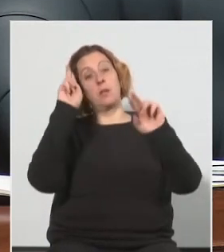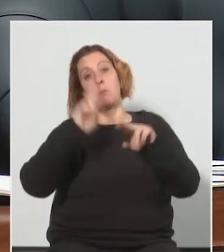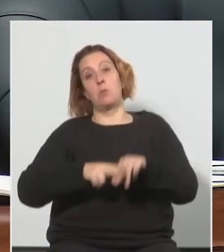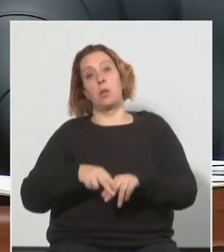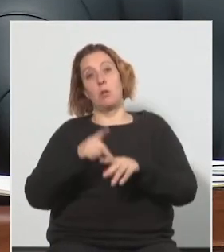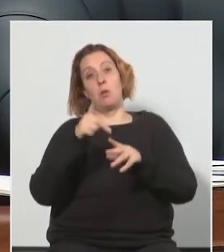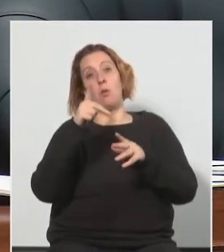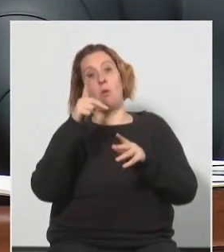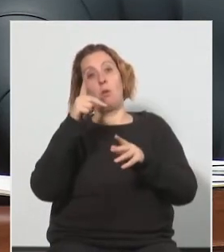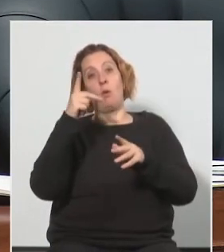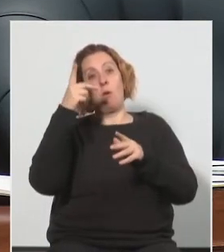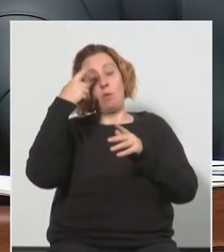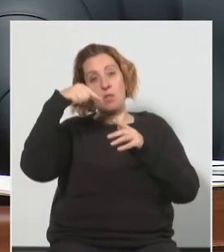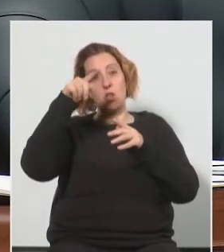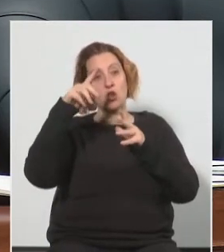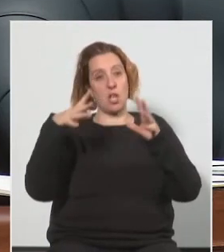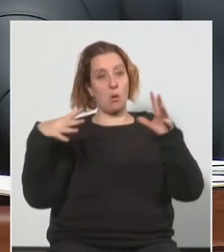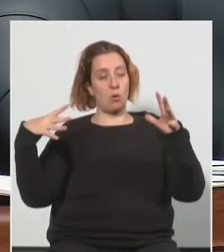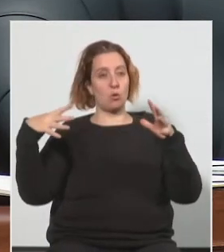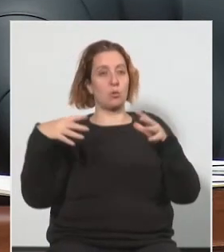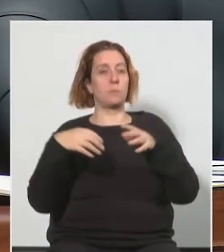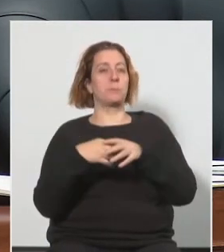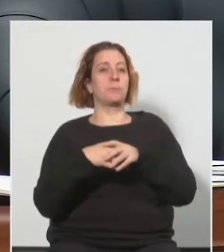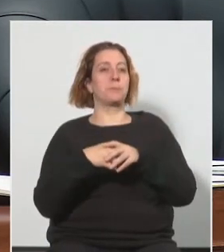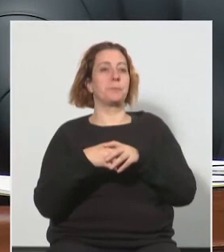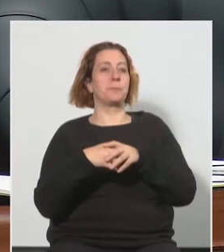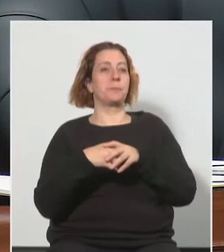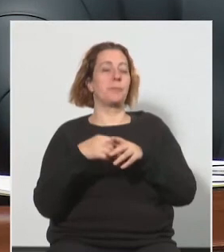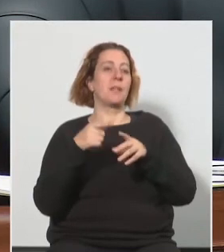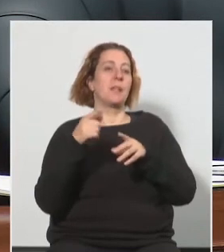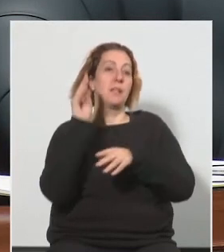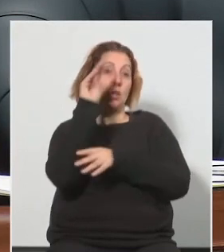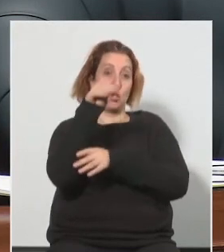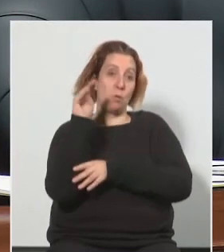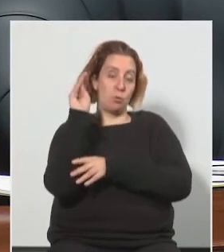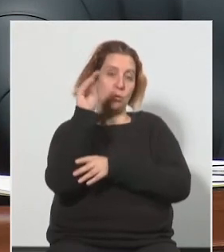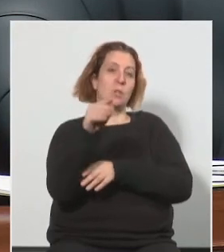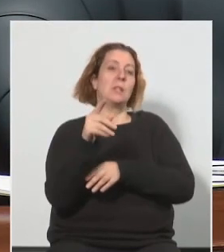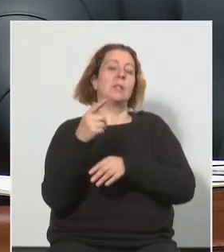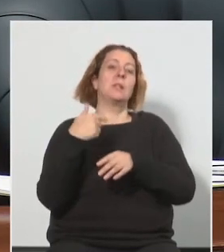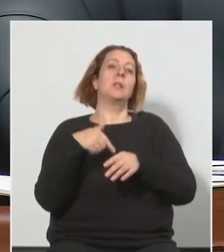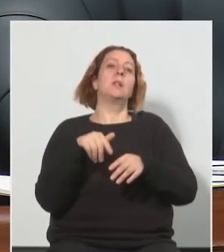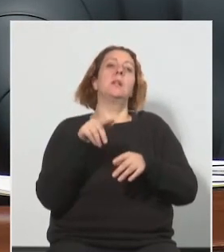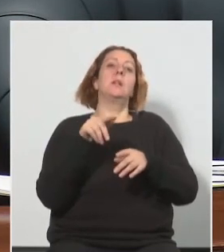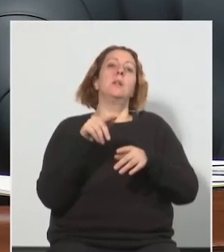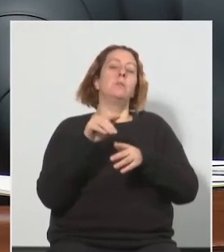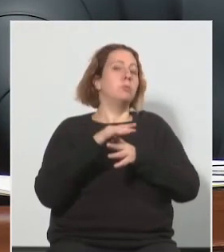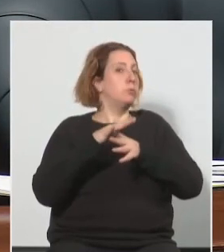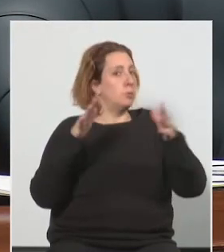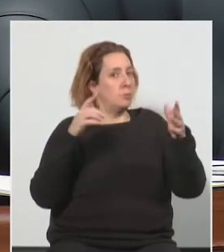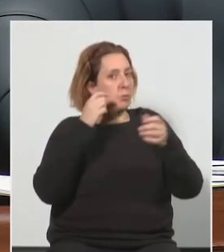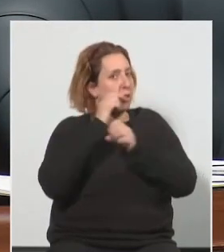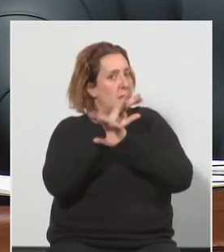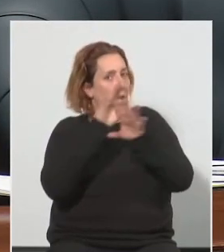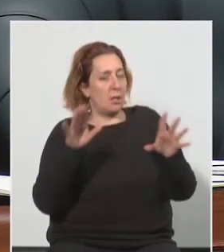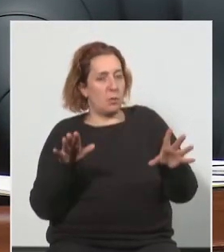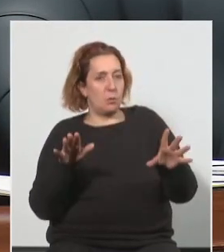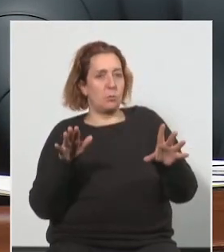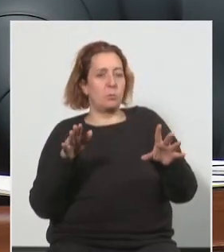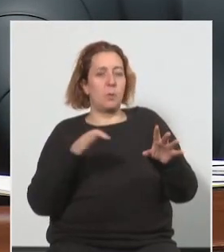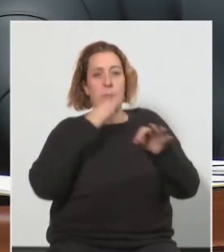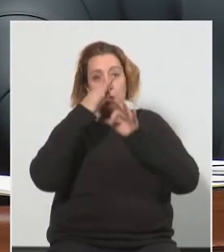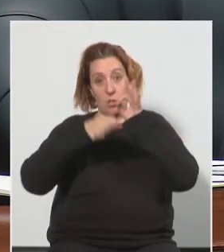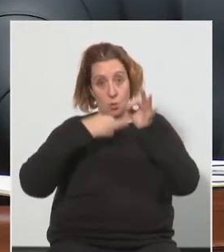dinosaurios. Comentando el hecho, el señor director de aduanas de la época, Luis Salvo, fue muy gráfico en